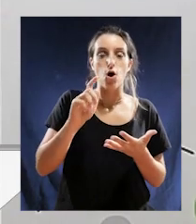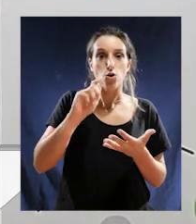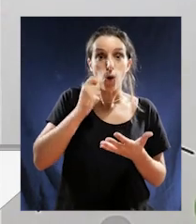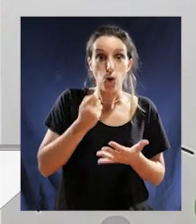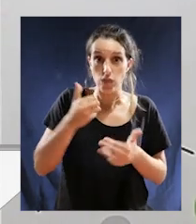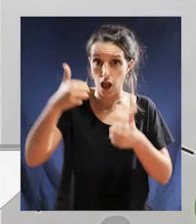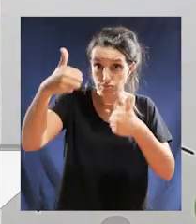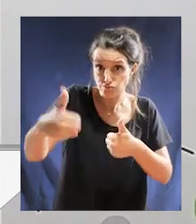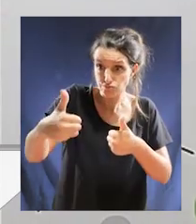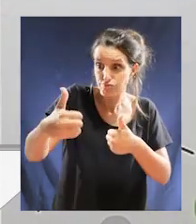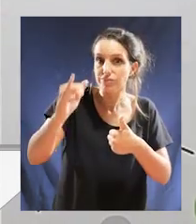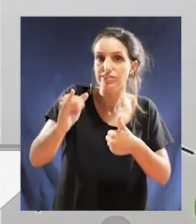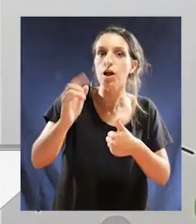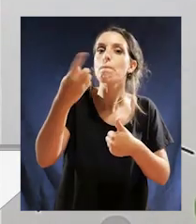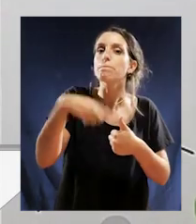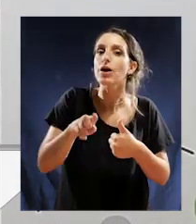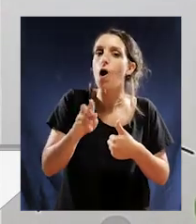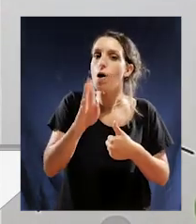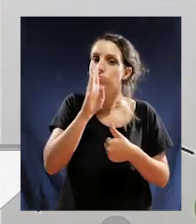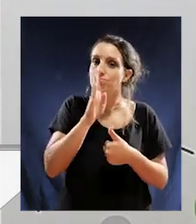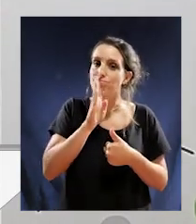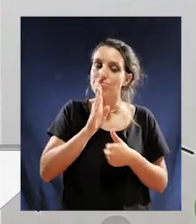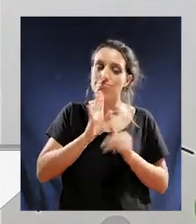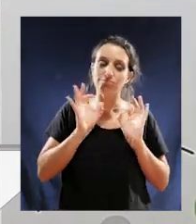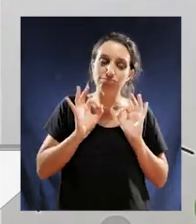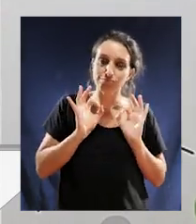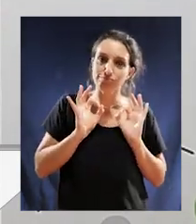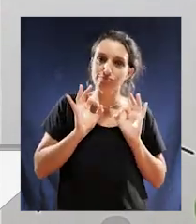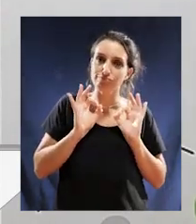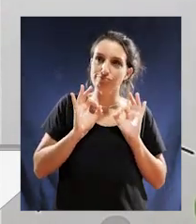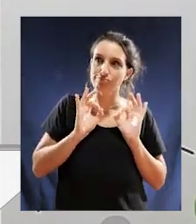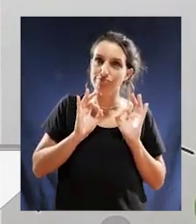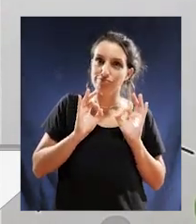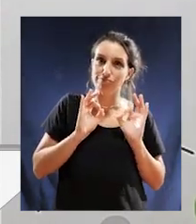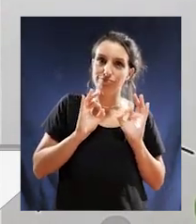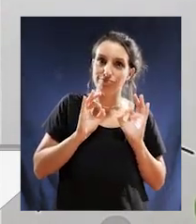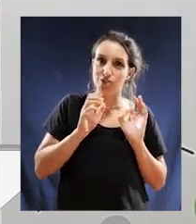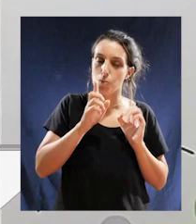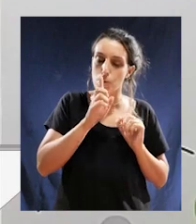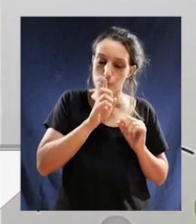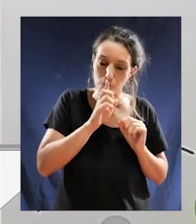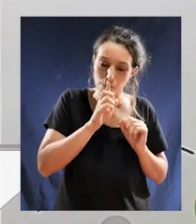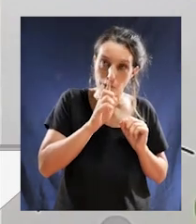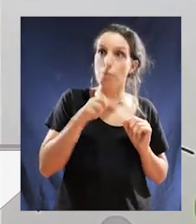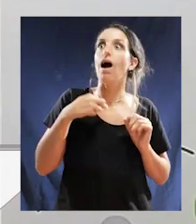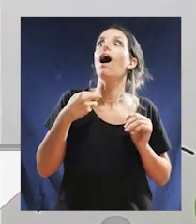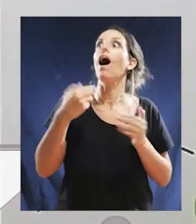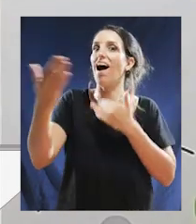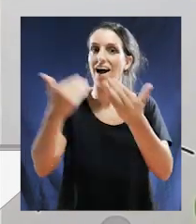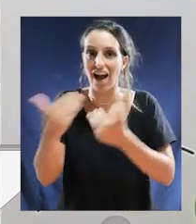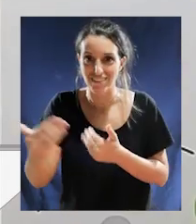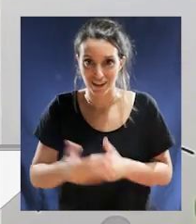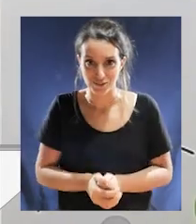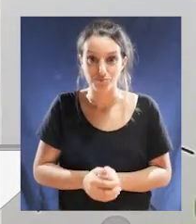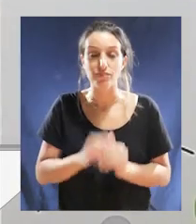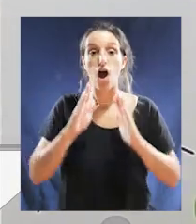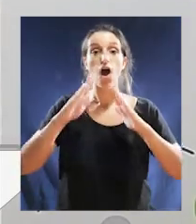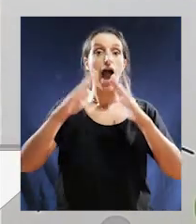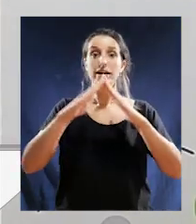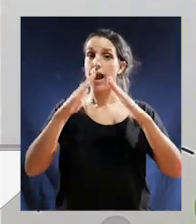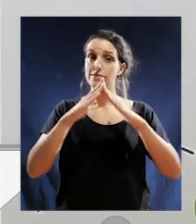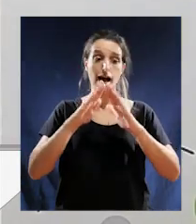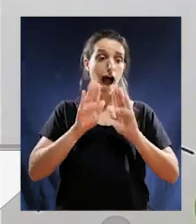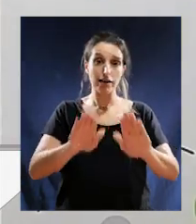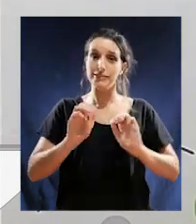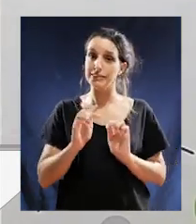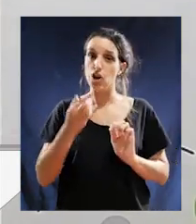contraste nos gusta este pasar de un estado a otro y el escenario de la casa es ese escenario donde estamos todos todo el